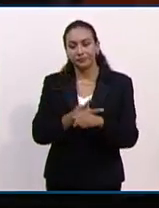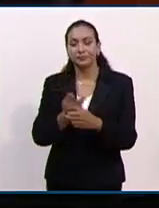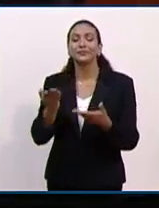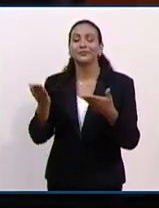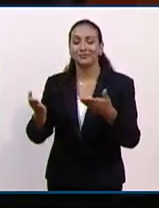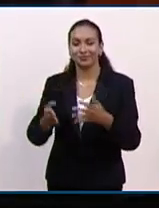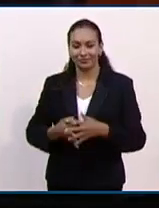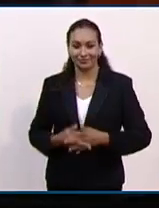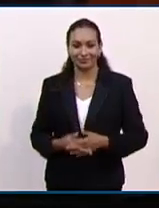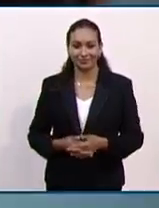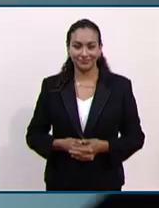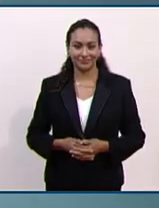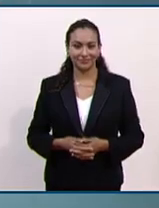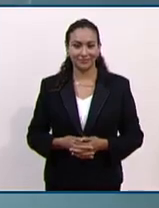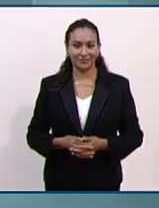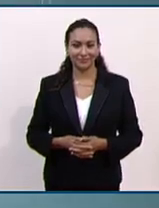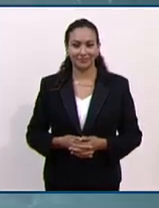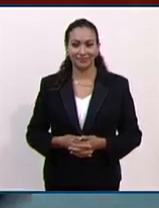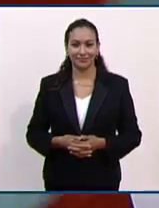argumentos del ministro ponente.